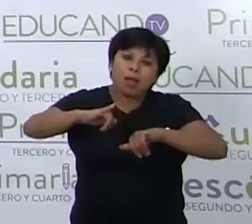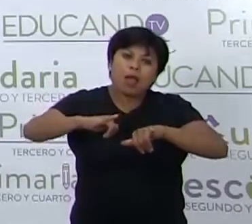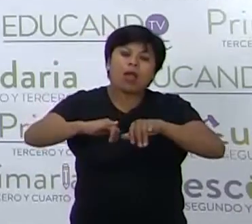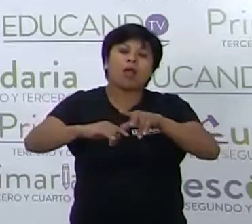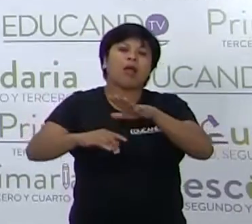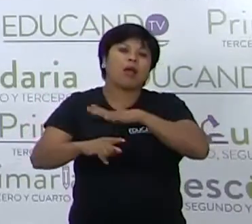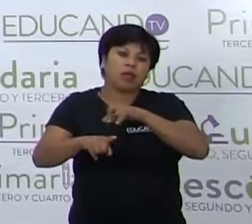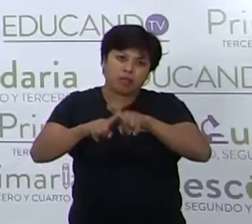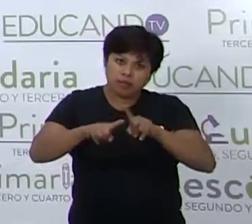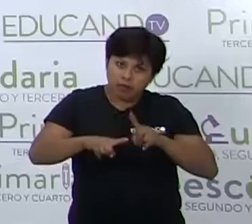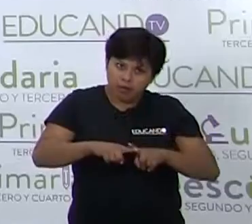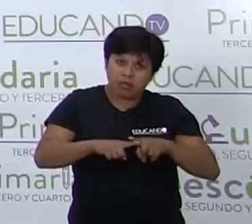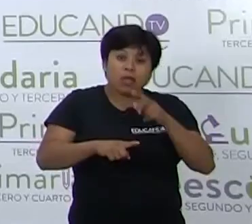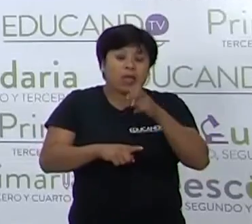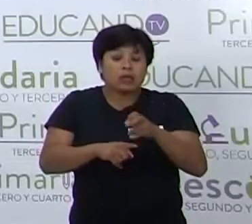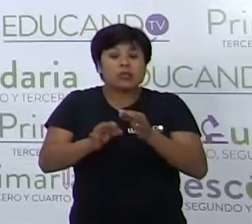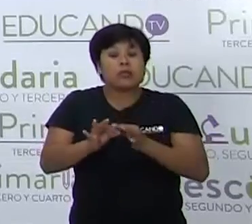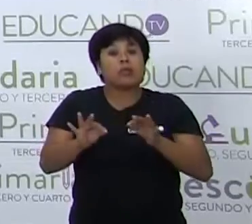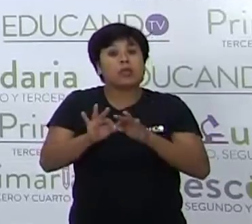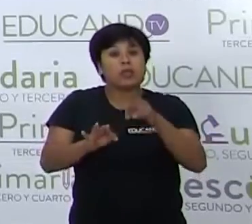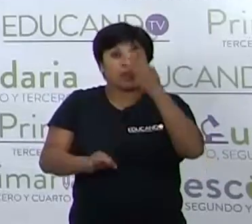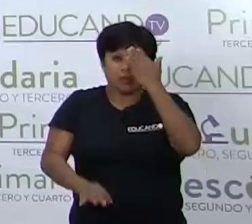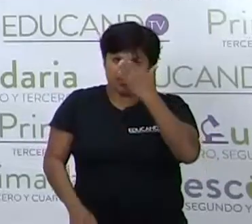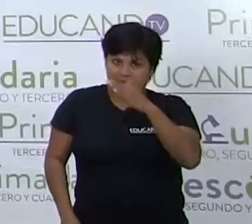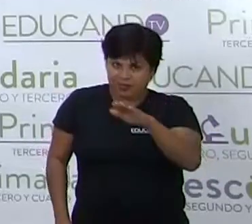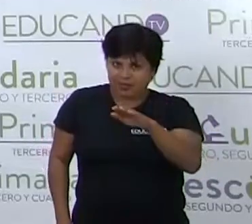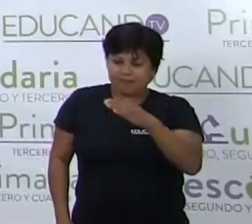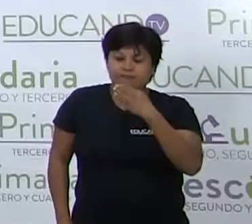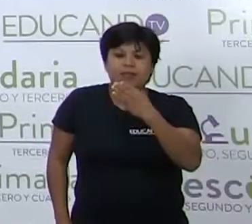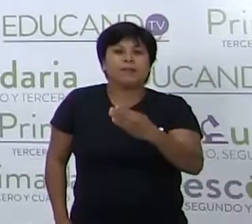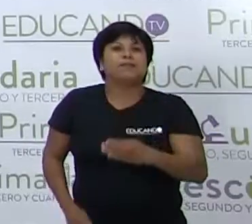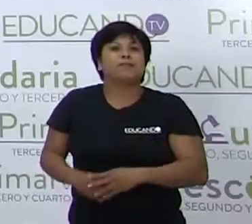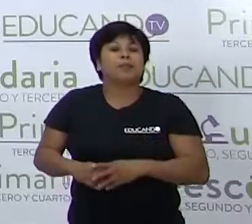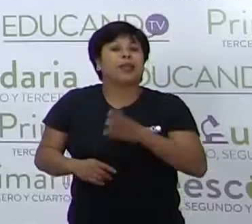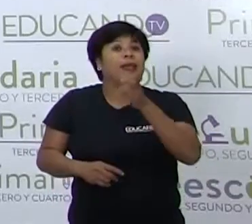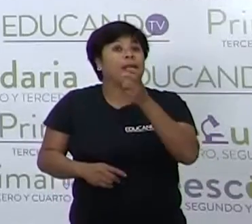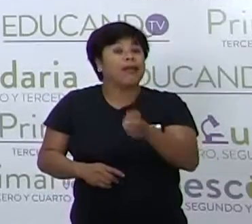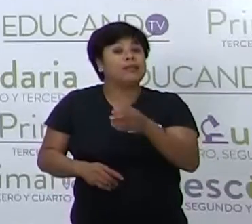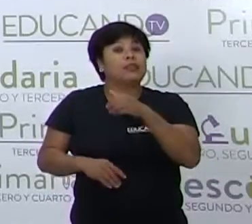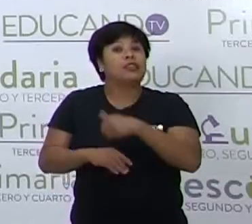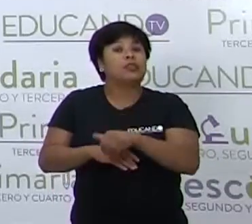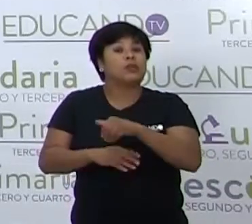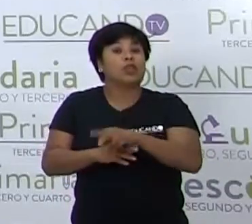plano, entonces por eso es importante que tú también lo sepas. Bien, tenemos aquí el número